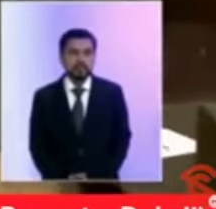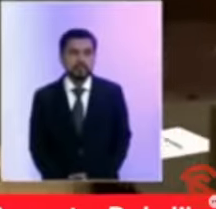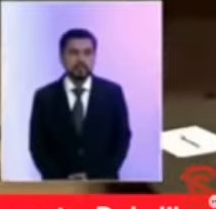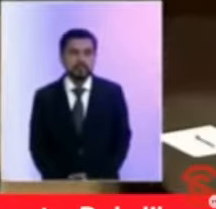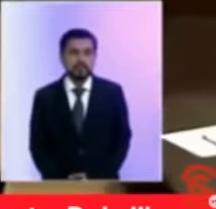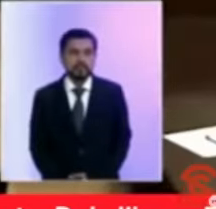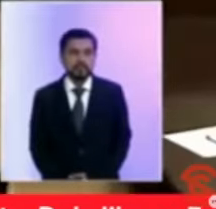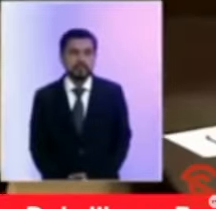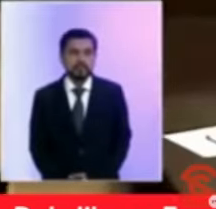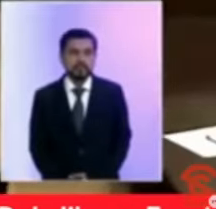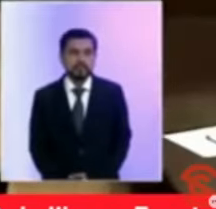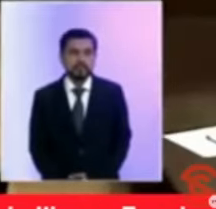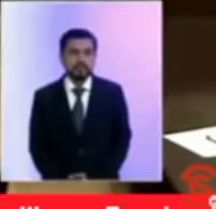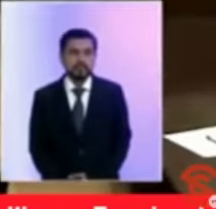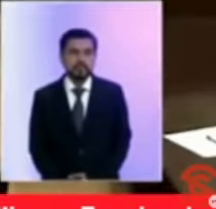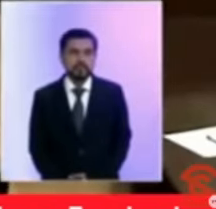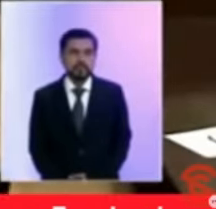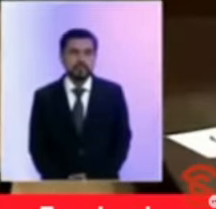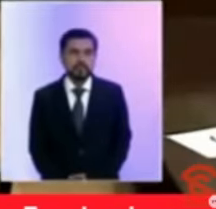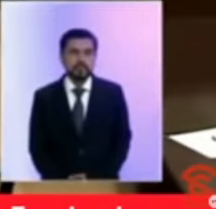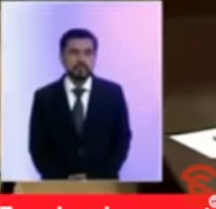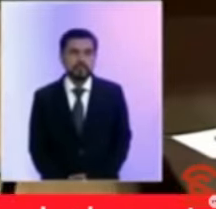presid pres